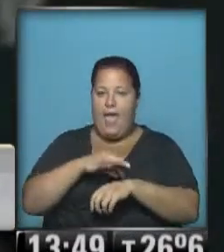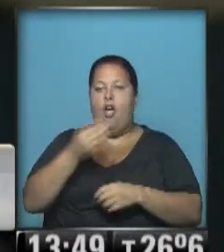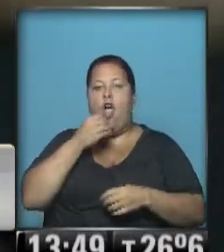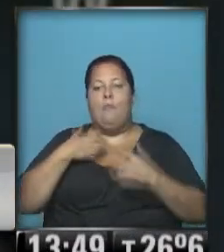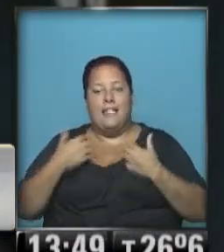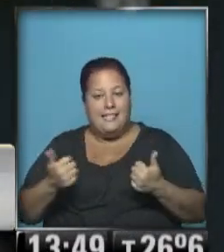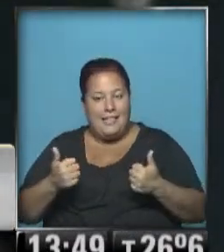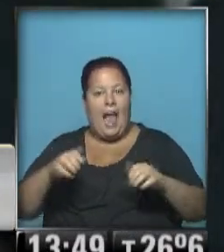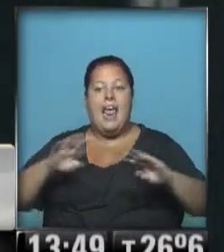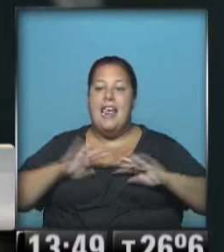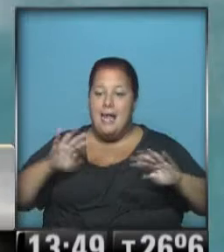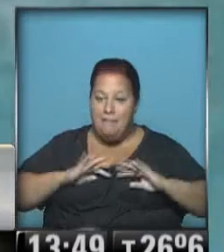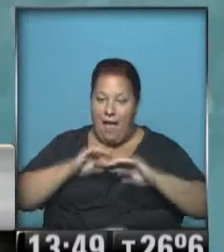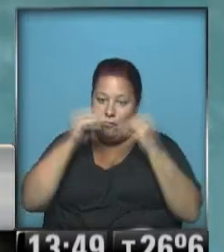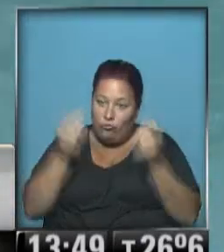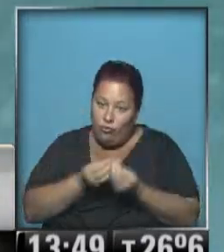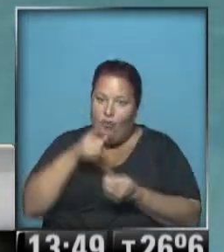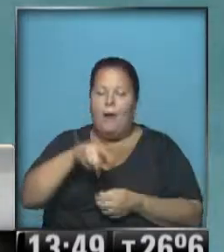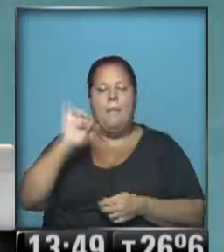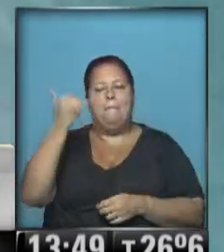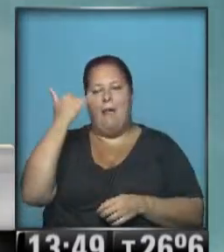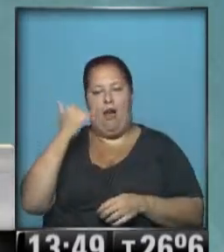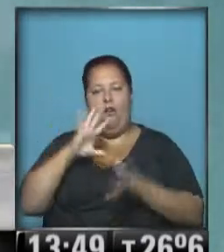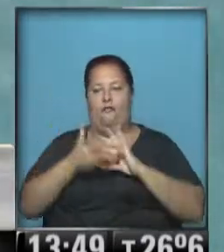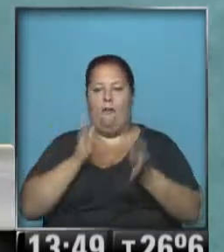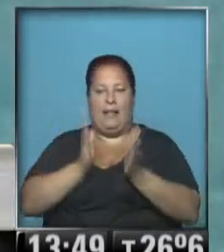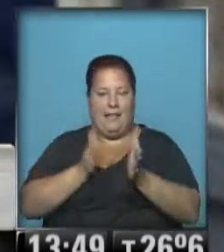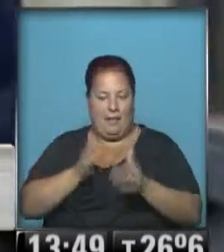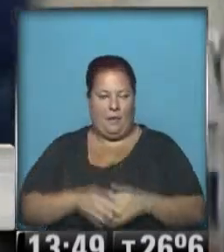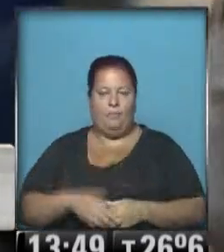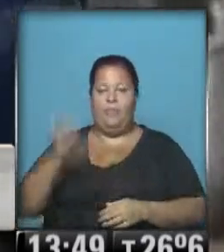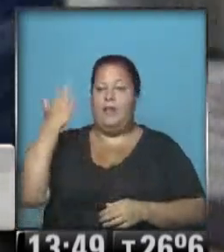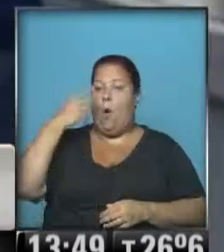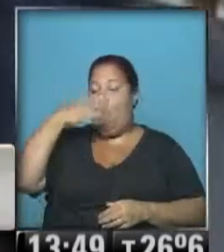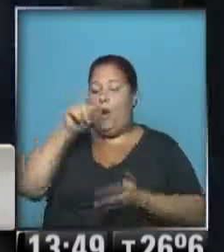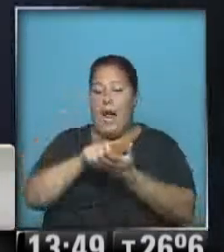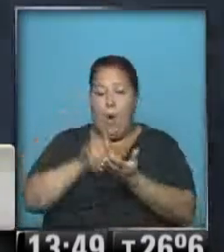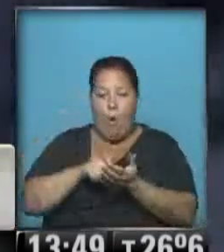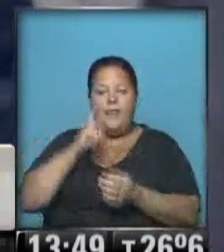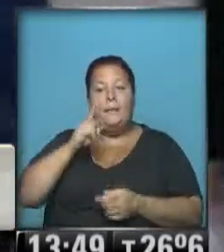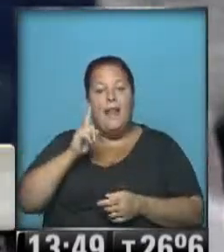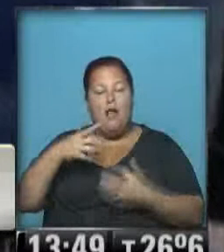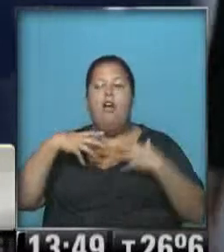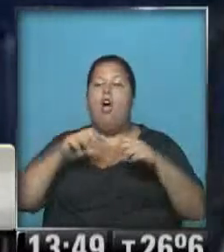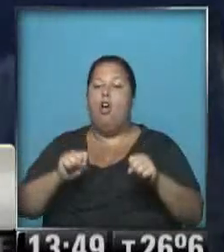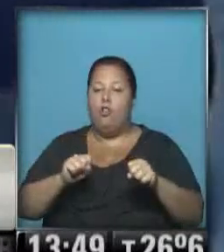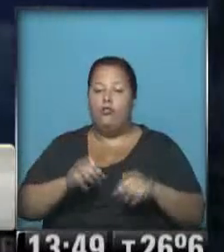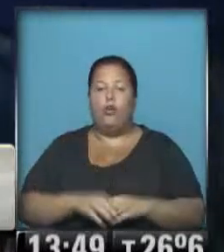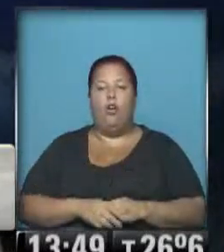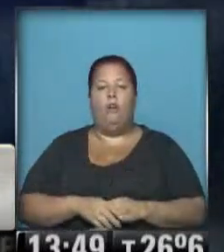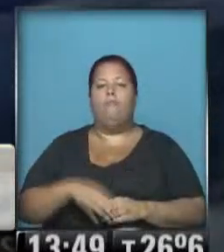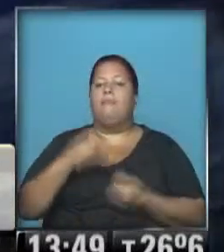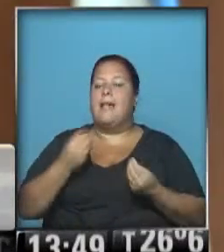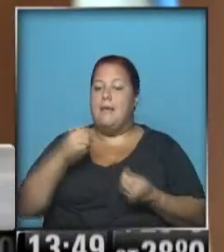y actividad física son los mejores antídotos. En la última encuesta nacional de factores de riesgo hemos detectado lo que